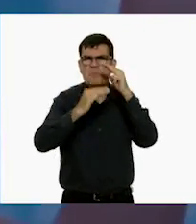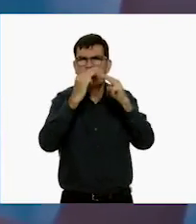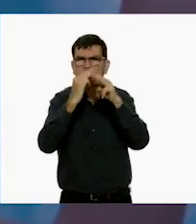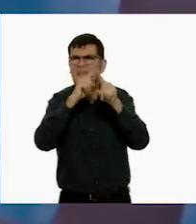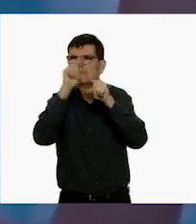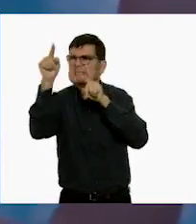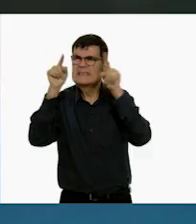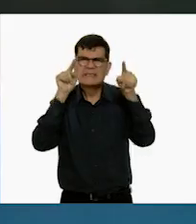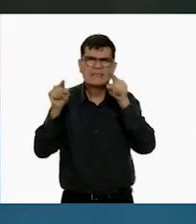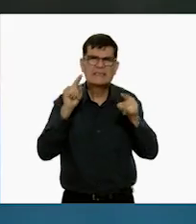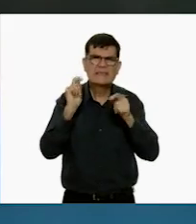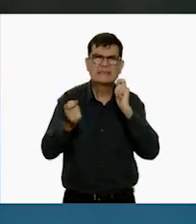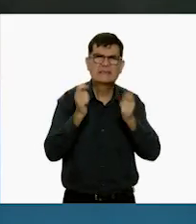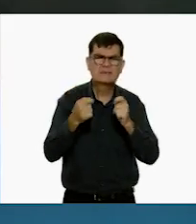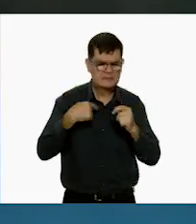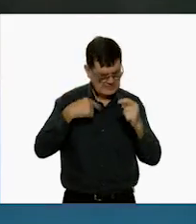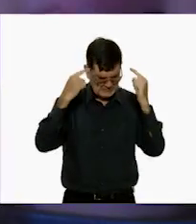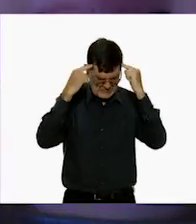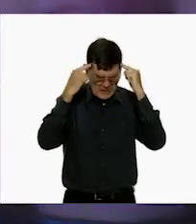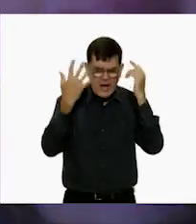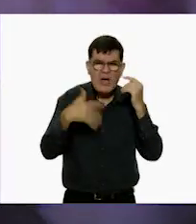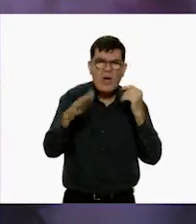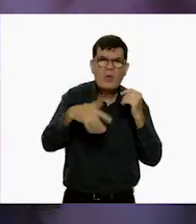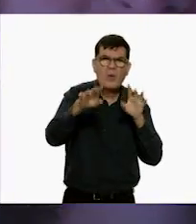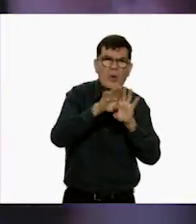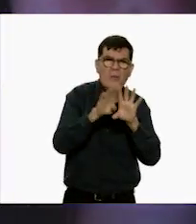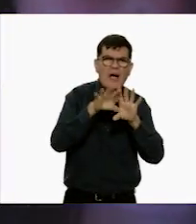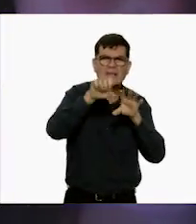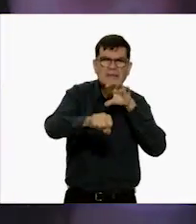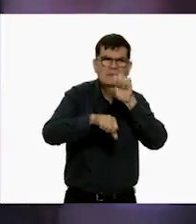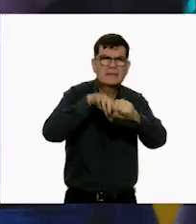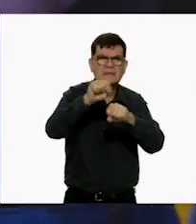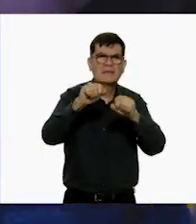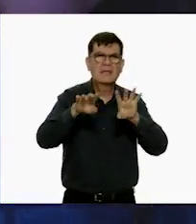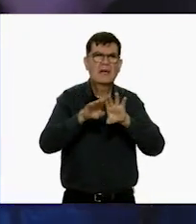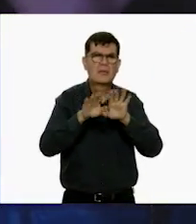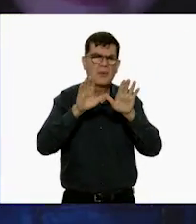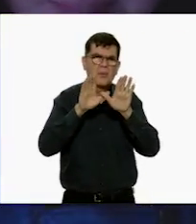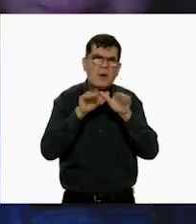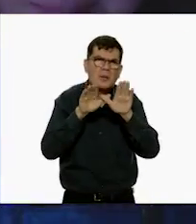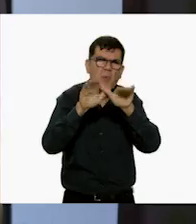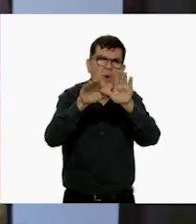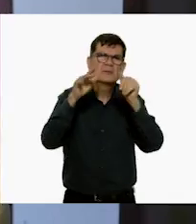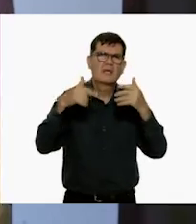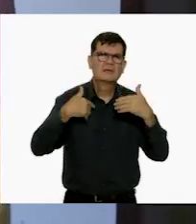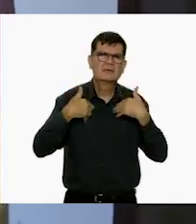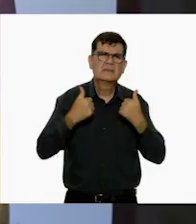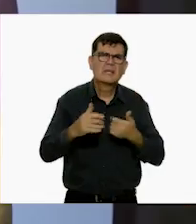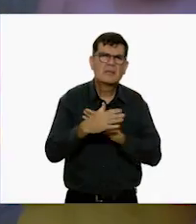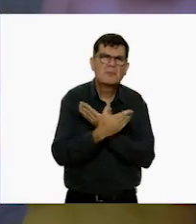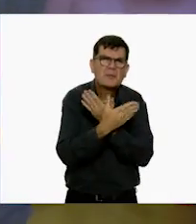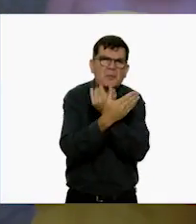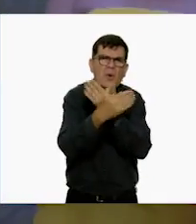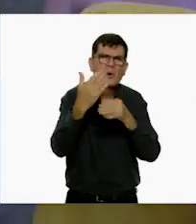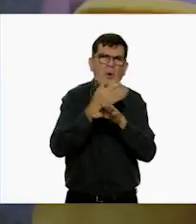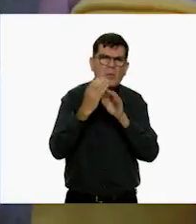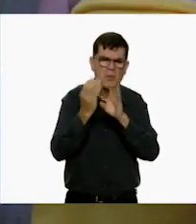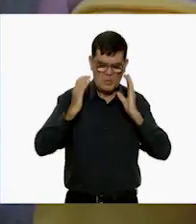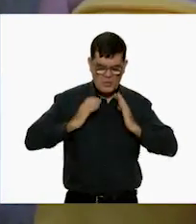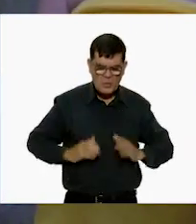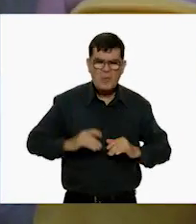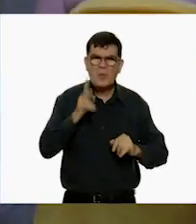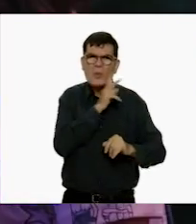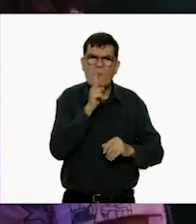habitan. Mi mente siempre buscaba entender cómo funcionaban las alas de una mariposa o cómo hacía mi cuerpo para poder